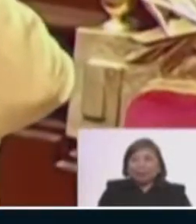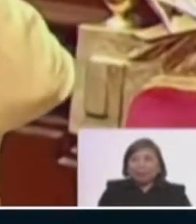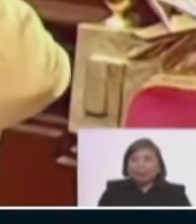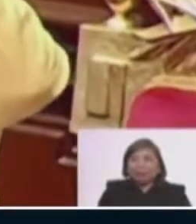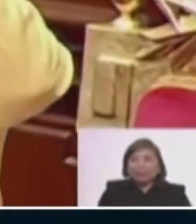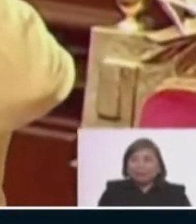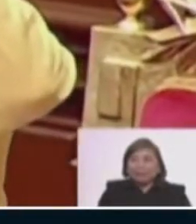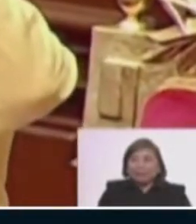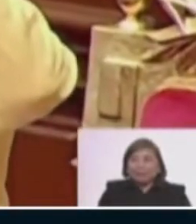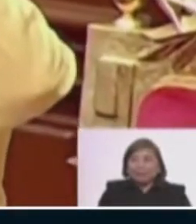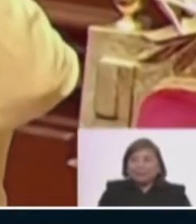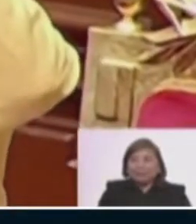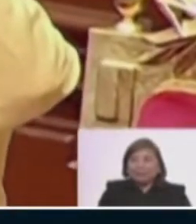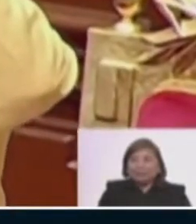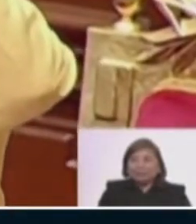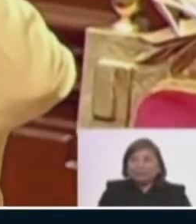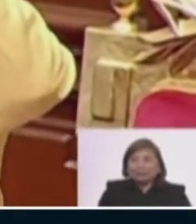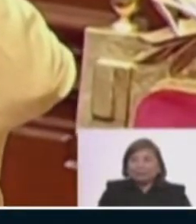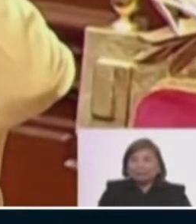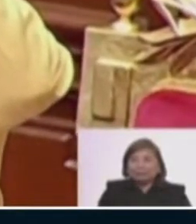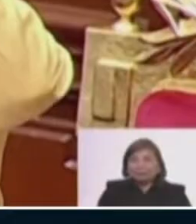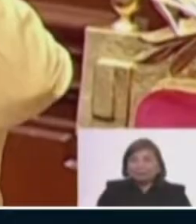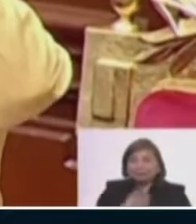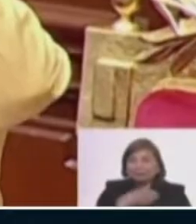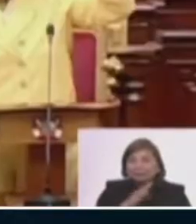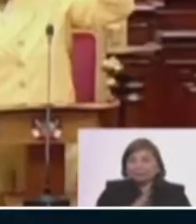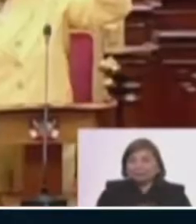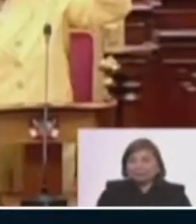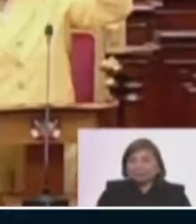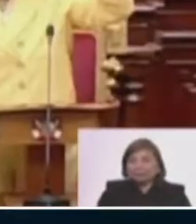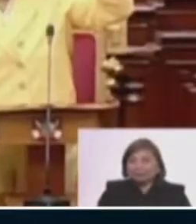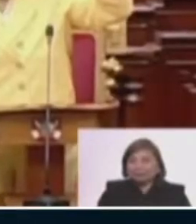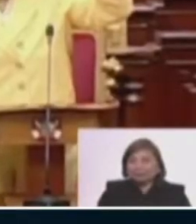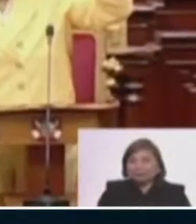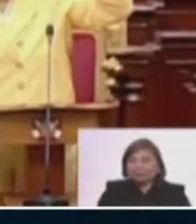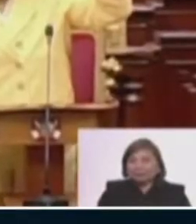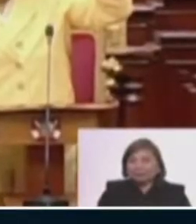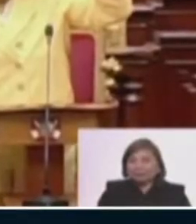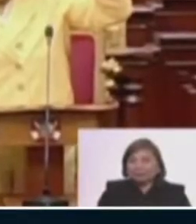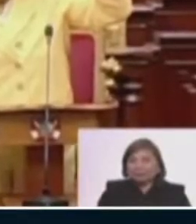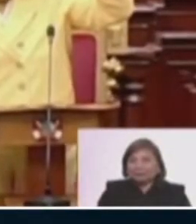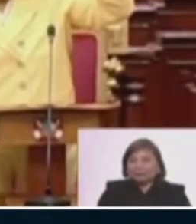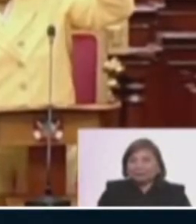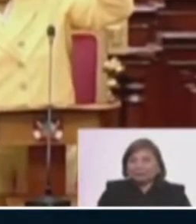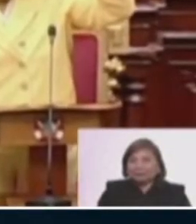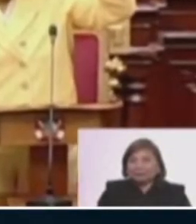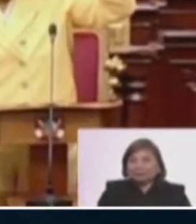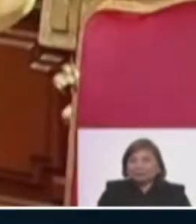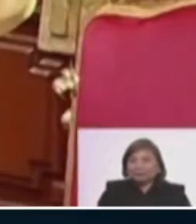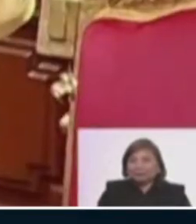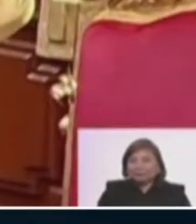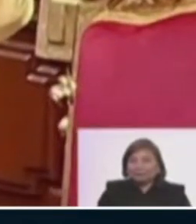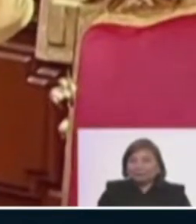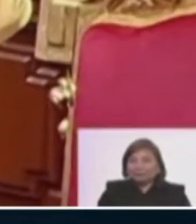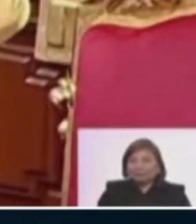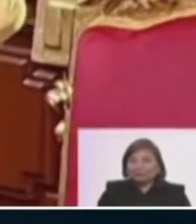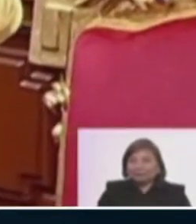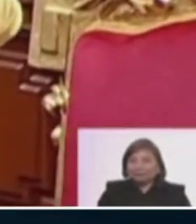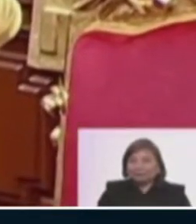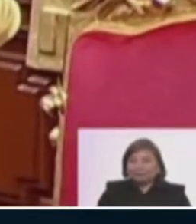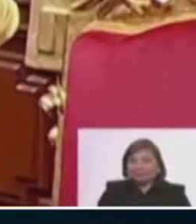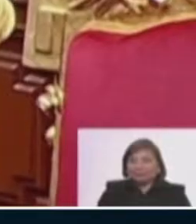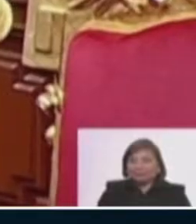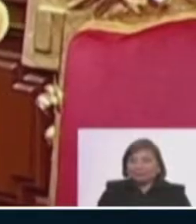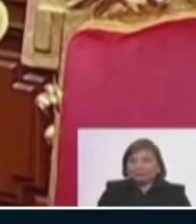en un momento determinado que venga la familia, esto, como asilada política al país,